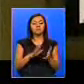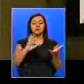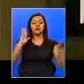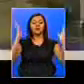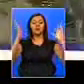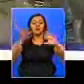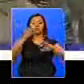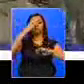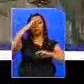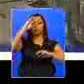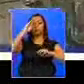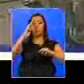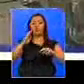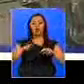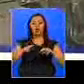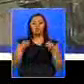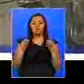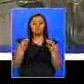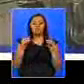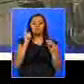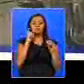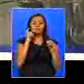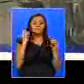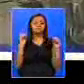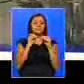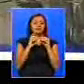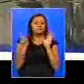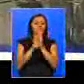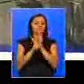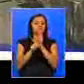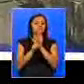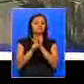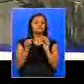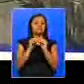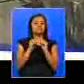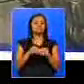cubana vive y vibra más que nunca. Tuvimos muchas reuniones políticas también.